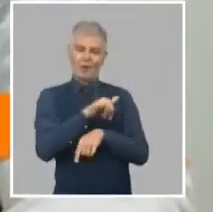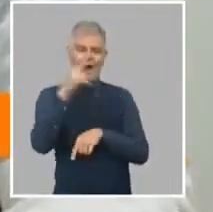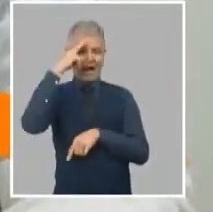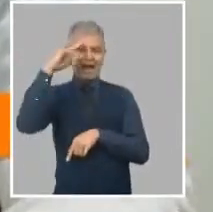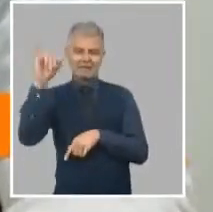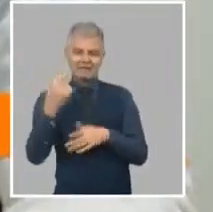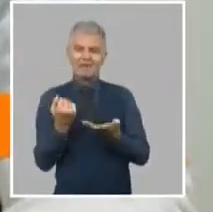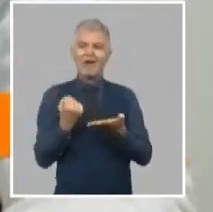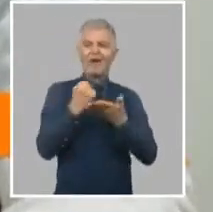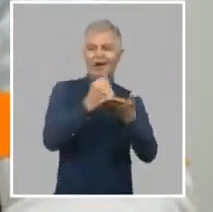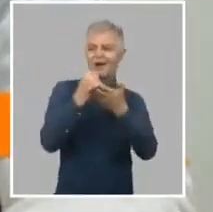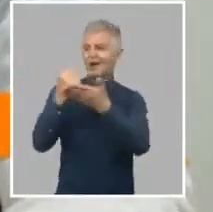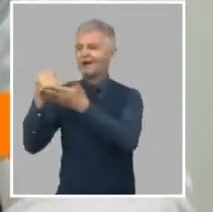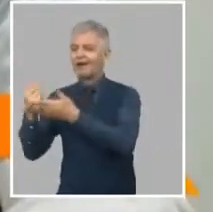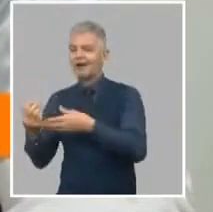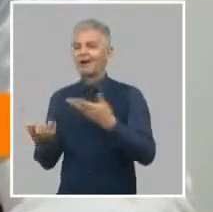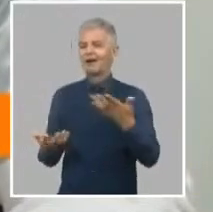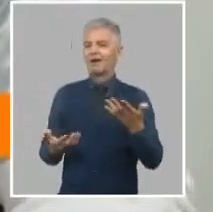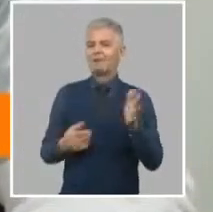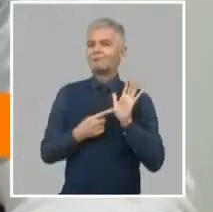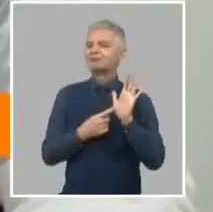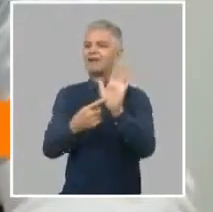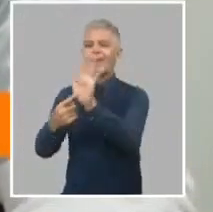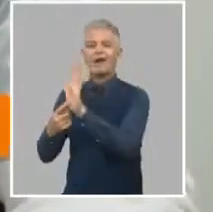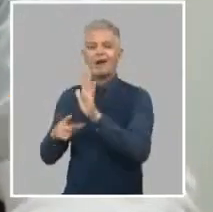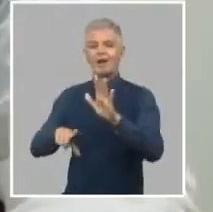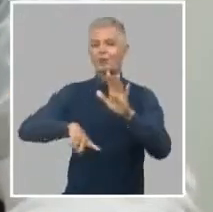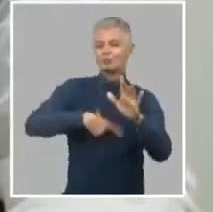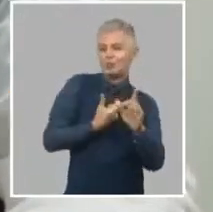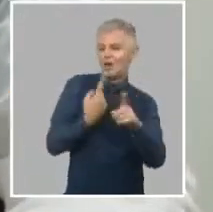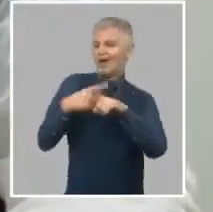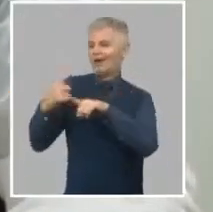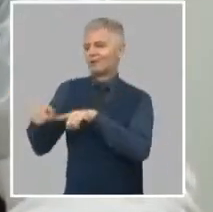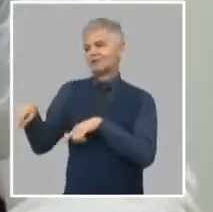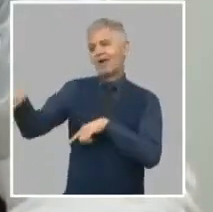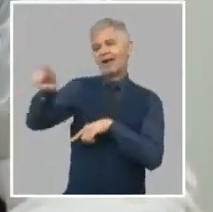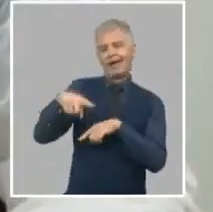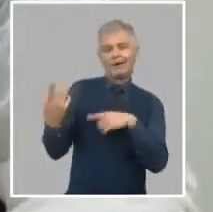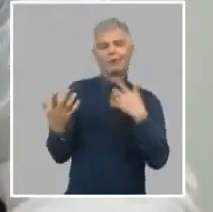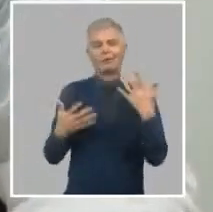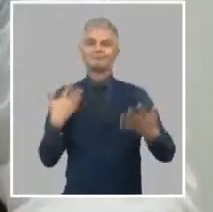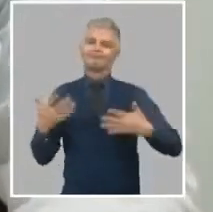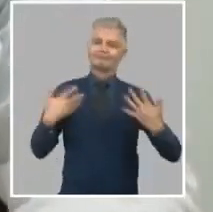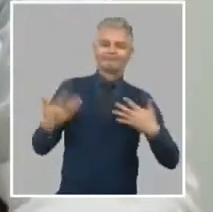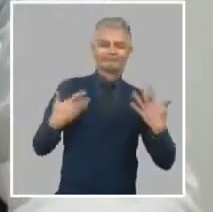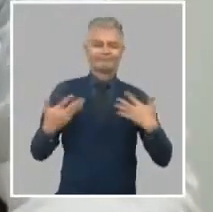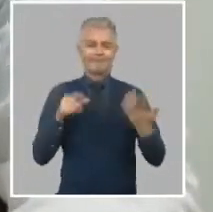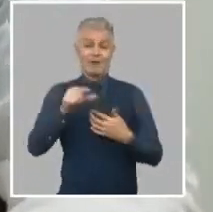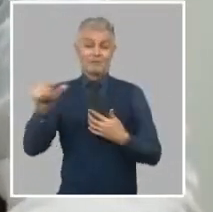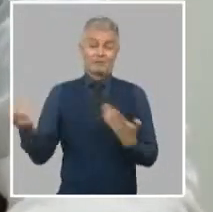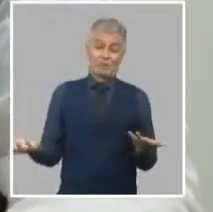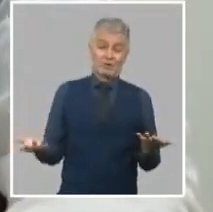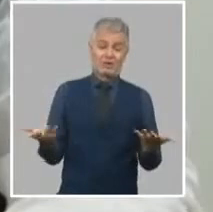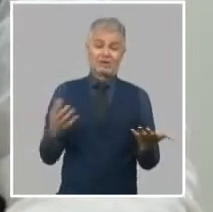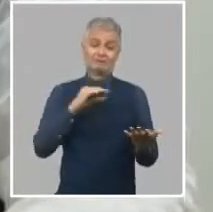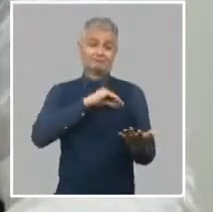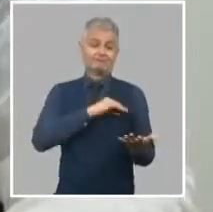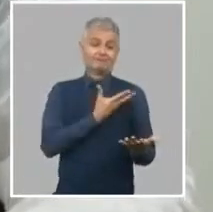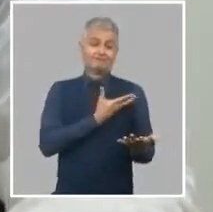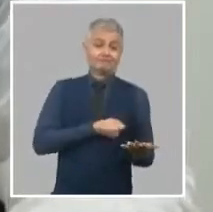había perdido prácticamente todo. La actividad incesante